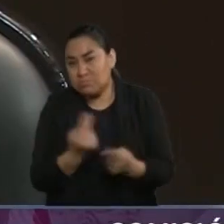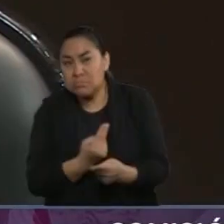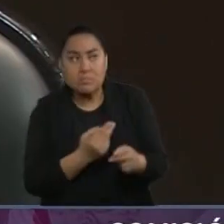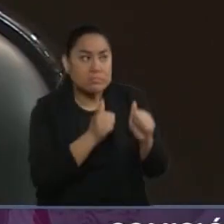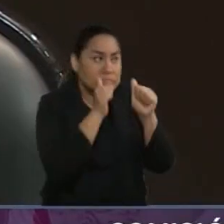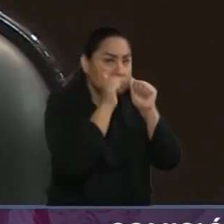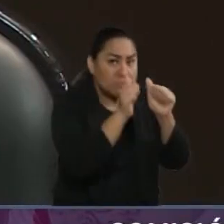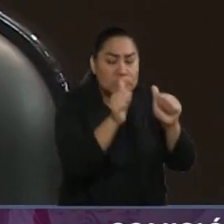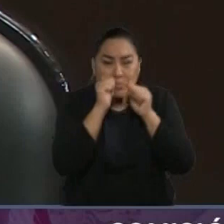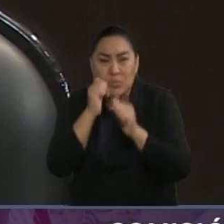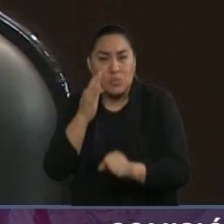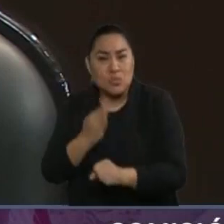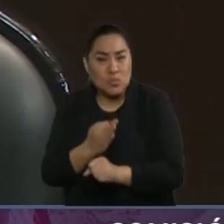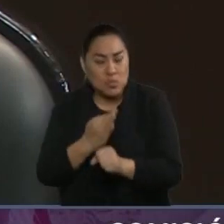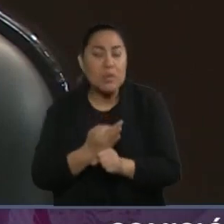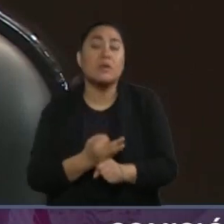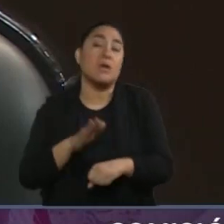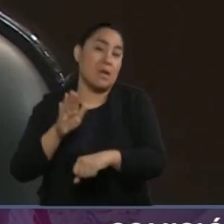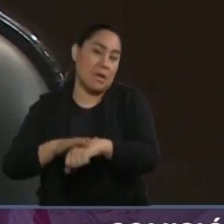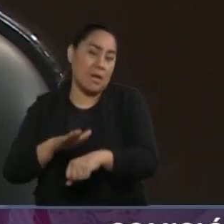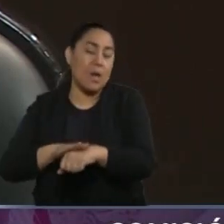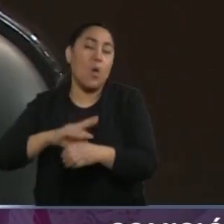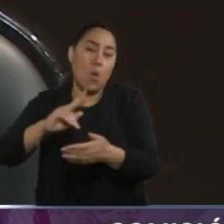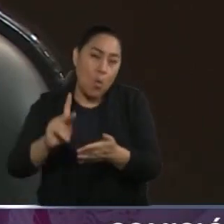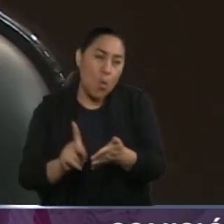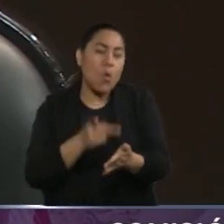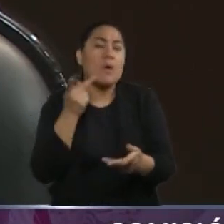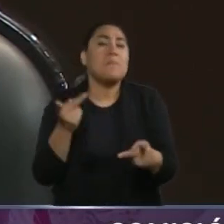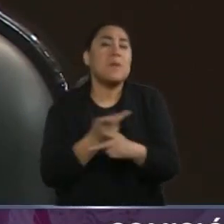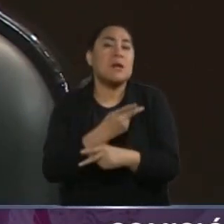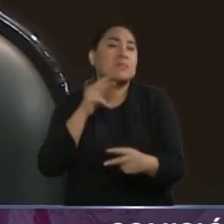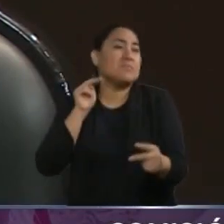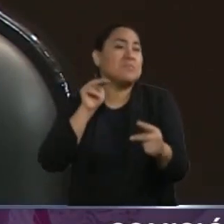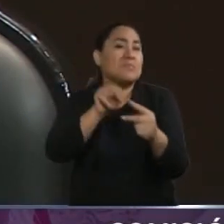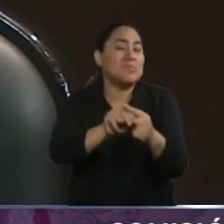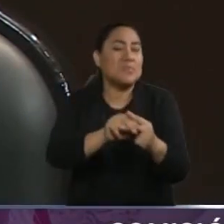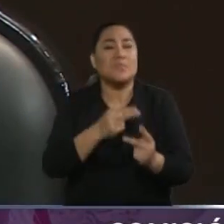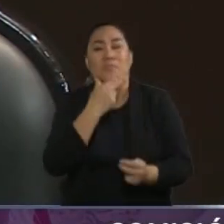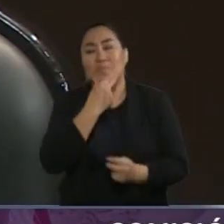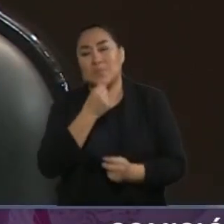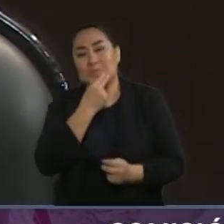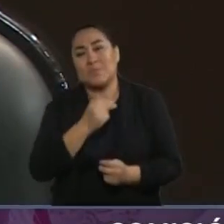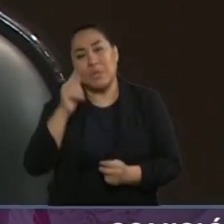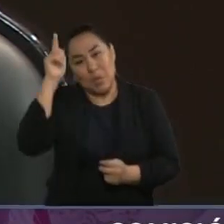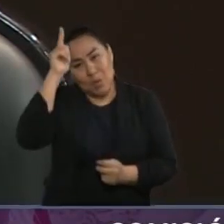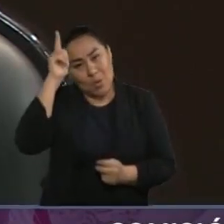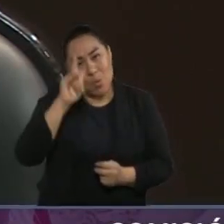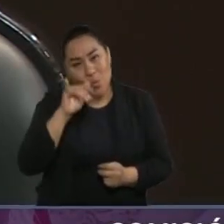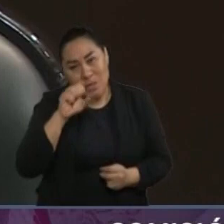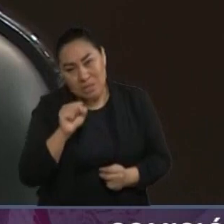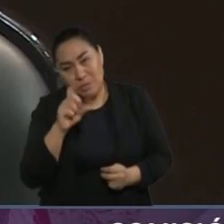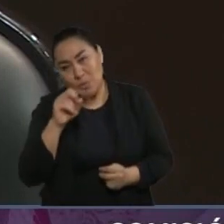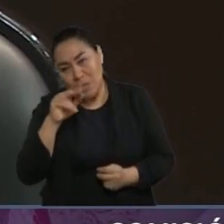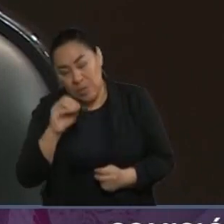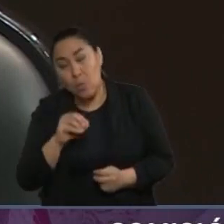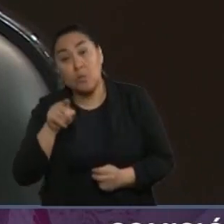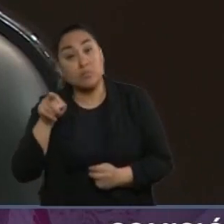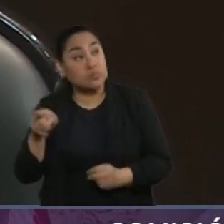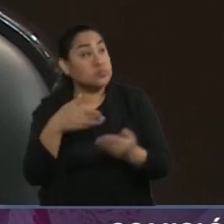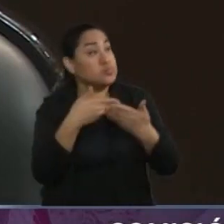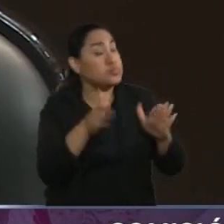y ahí está el caso de la reapertura del tema de el asesinato de Luis Donaldo Coloso Murrieta que además usted abrió sin consultar a las